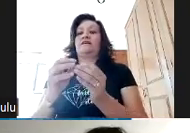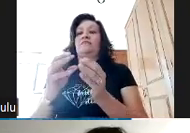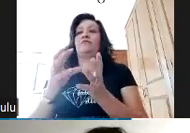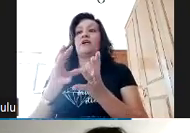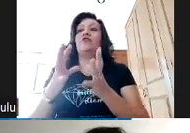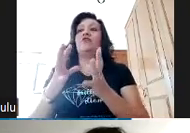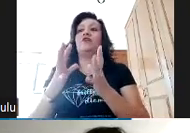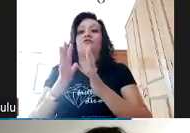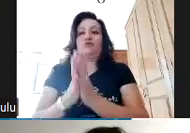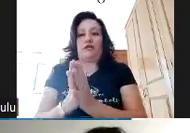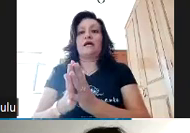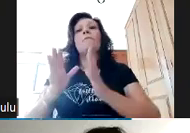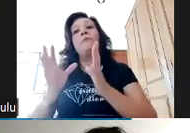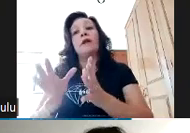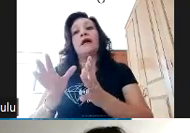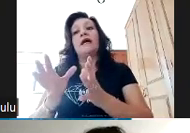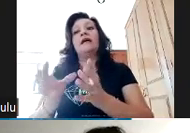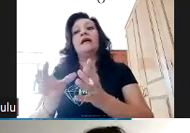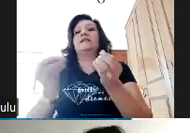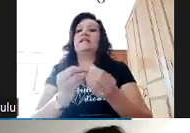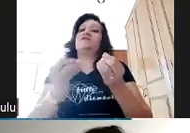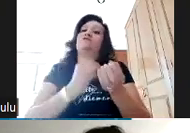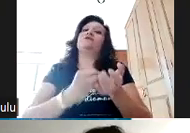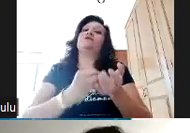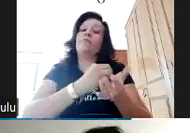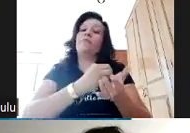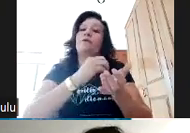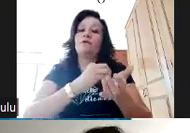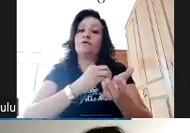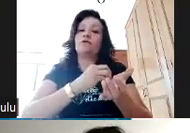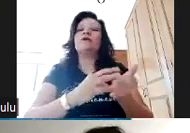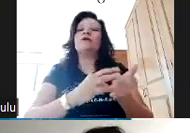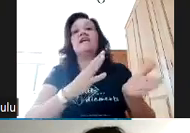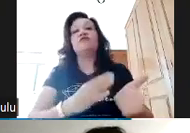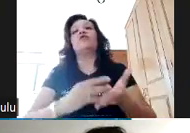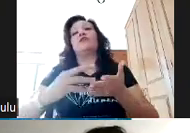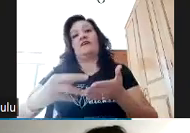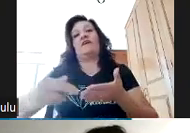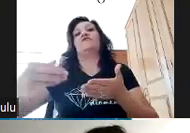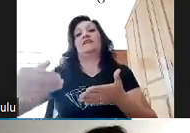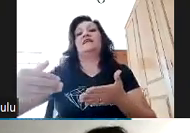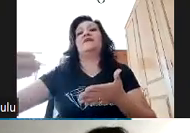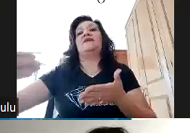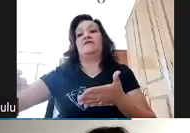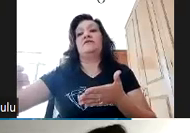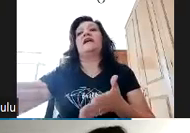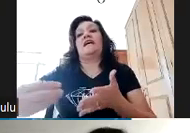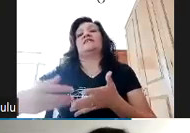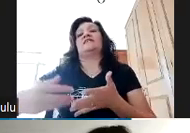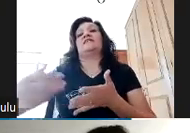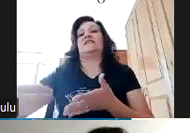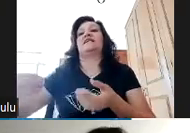este Por qué no le funciona porque nada más lo hicieron comprar producto y no lo llevaron de la mano